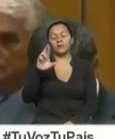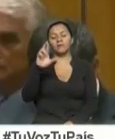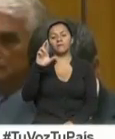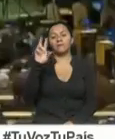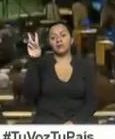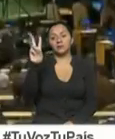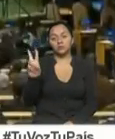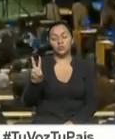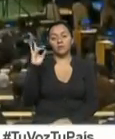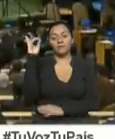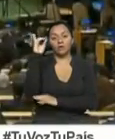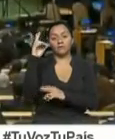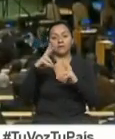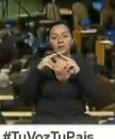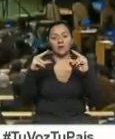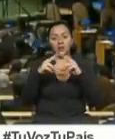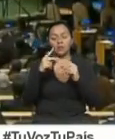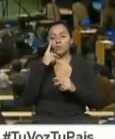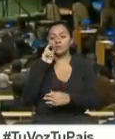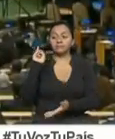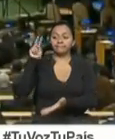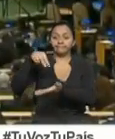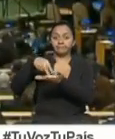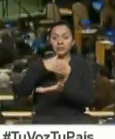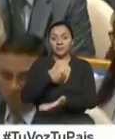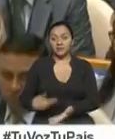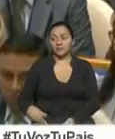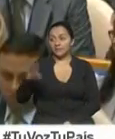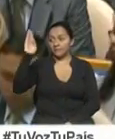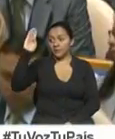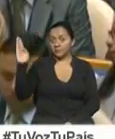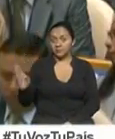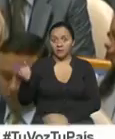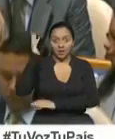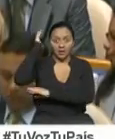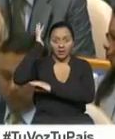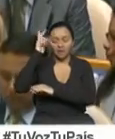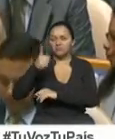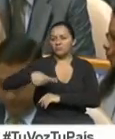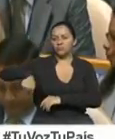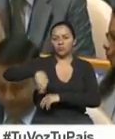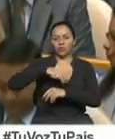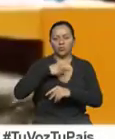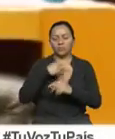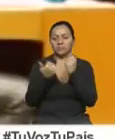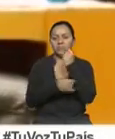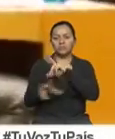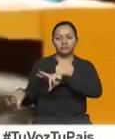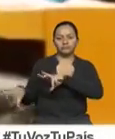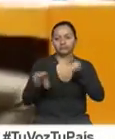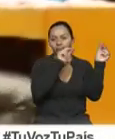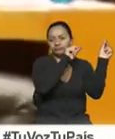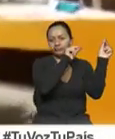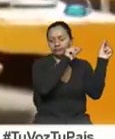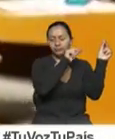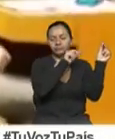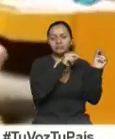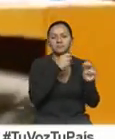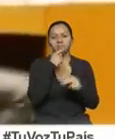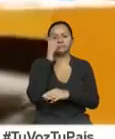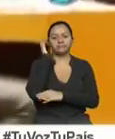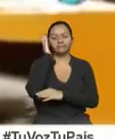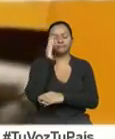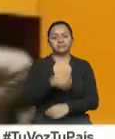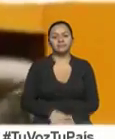y Nicaragua abandonaron el debate de la Asamblea General cuando era el turno del presidente de Brasil, Michel Temer, para brindar un